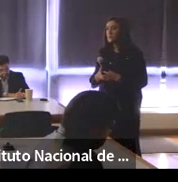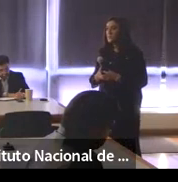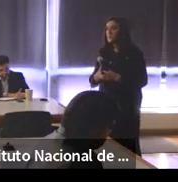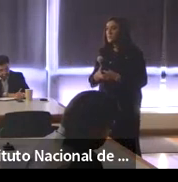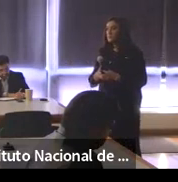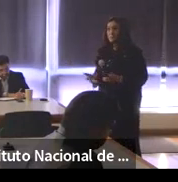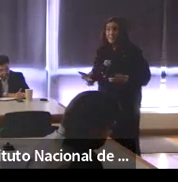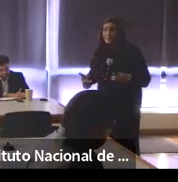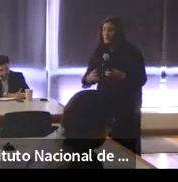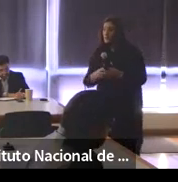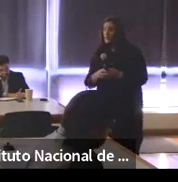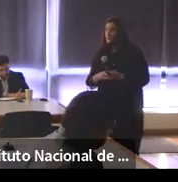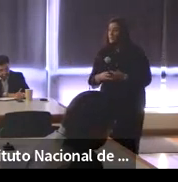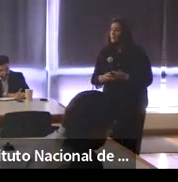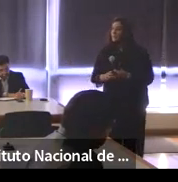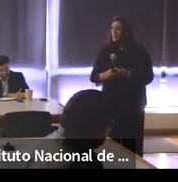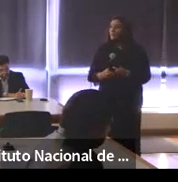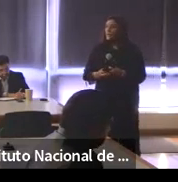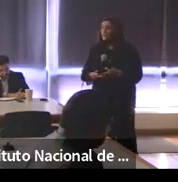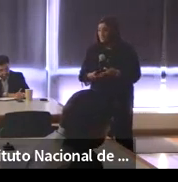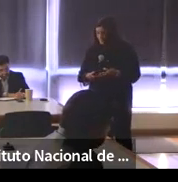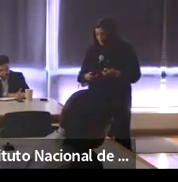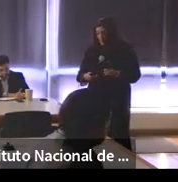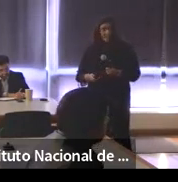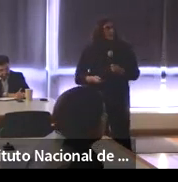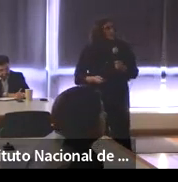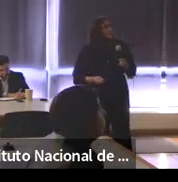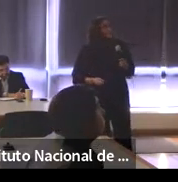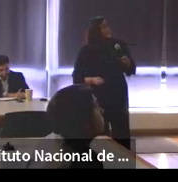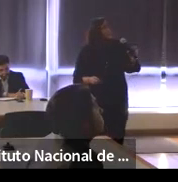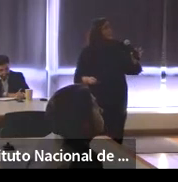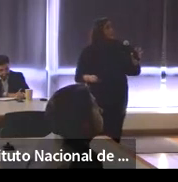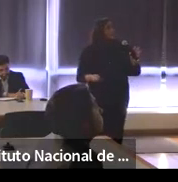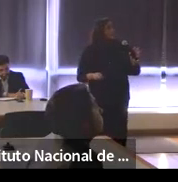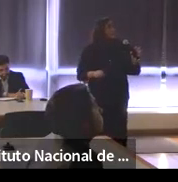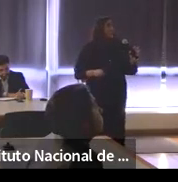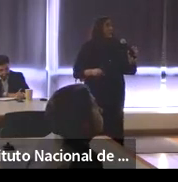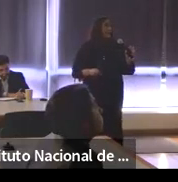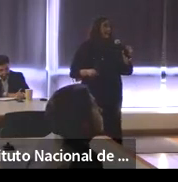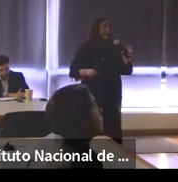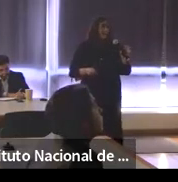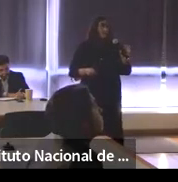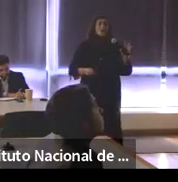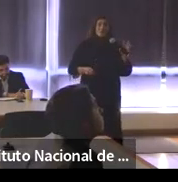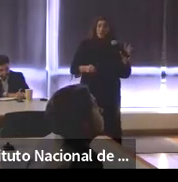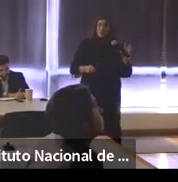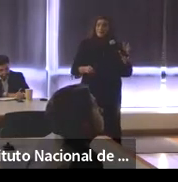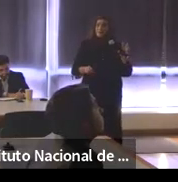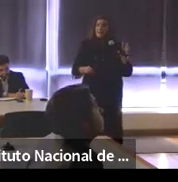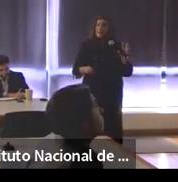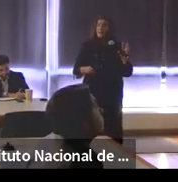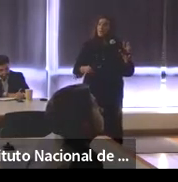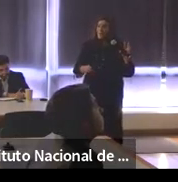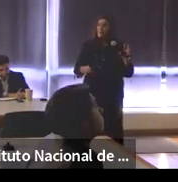servicios interactúan de una forma o de la otra entonces Estos son condiciones